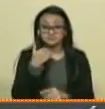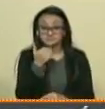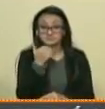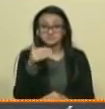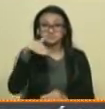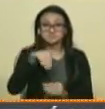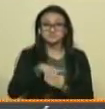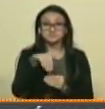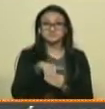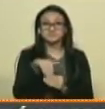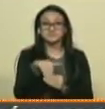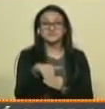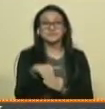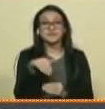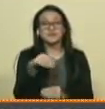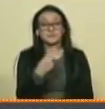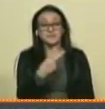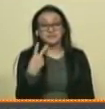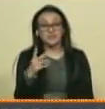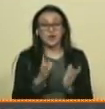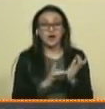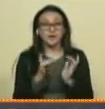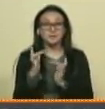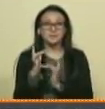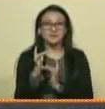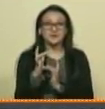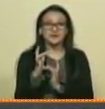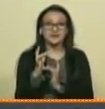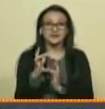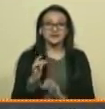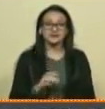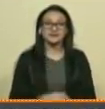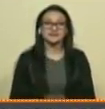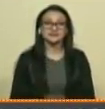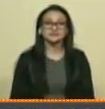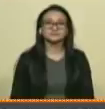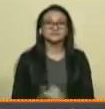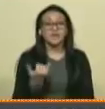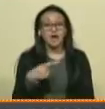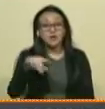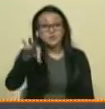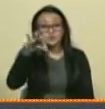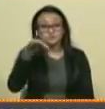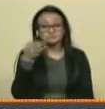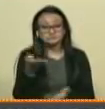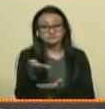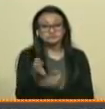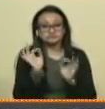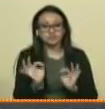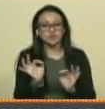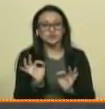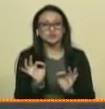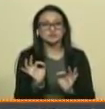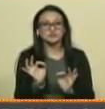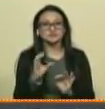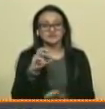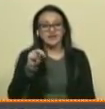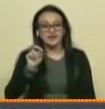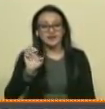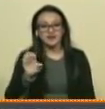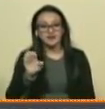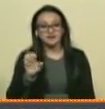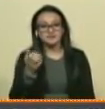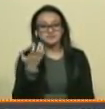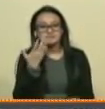campaña electoral rumbo a la elección del 22 de abril. Y ya hay un candidato formalmente inscrito en el seno del CNE. Carlos,